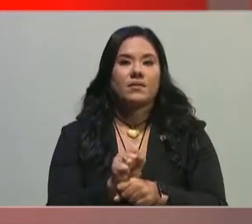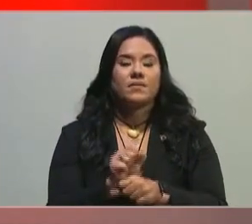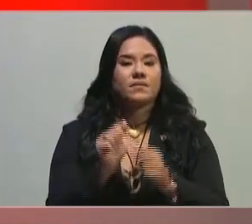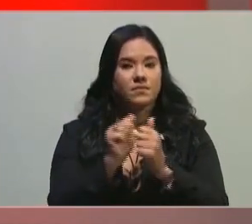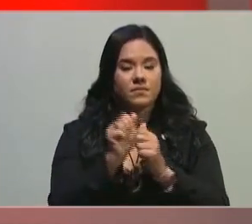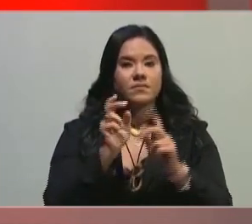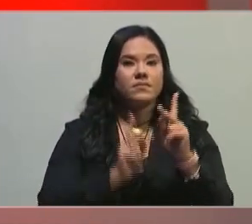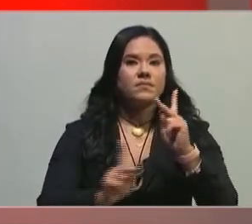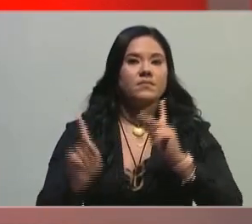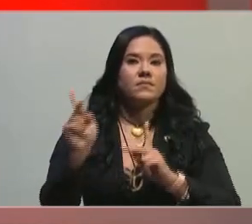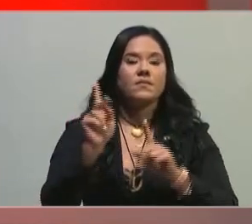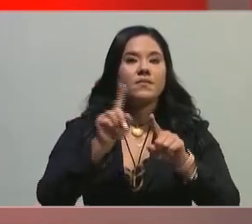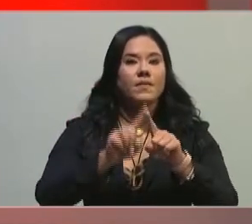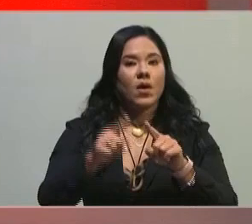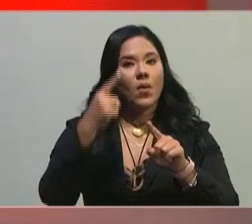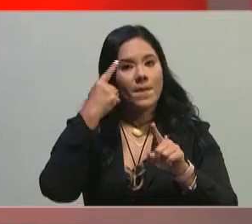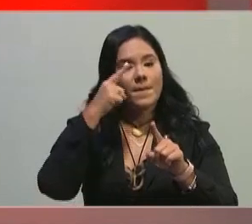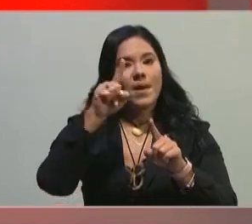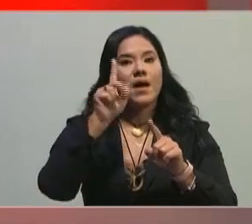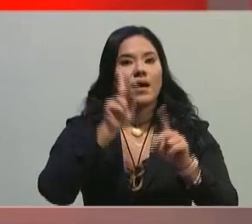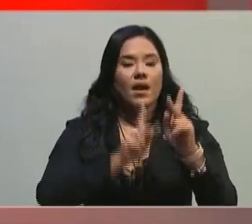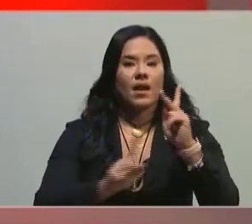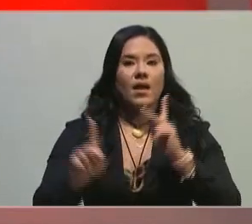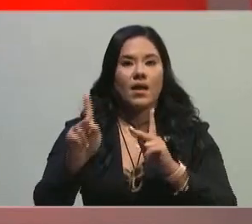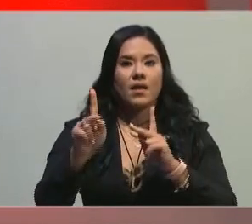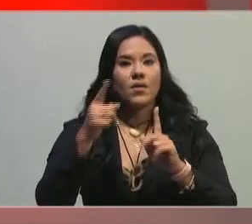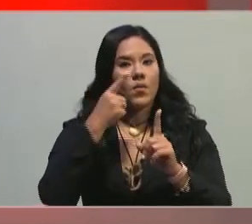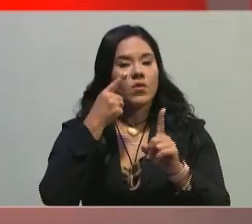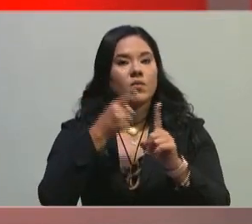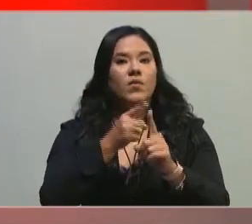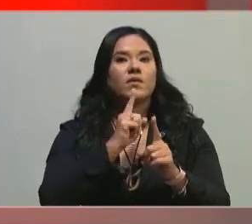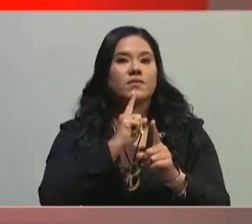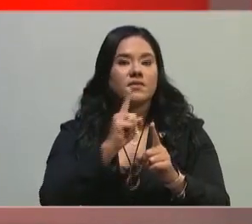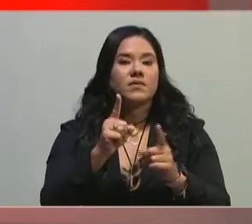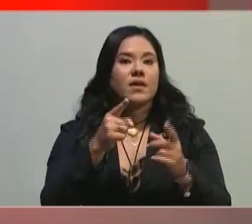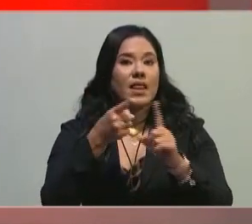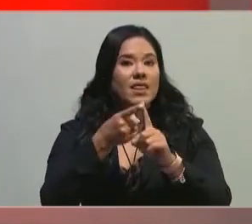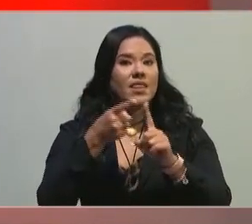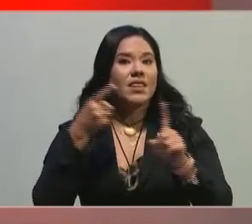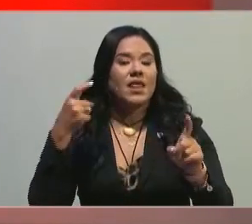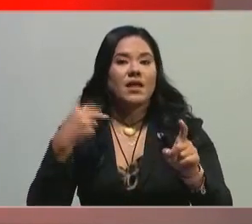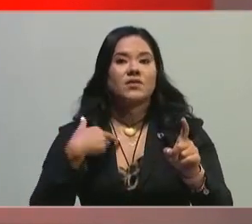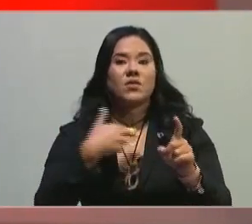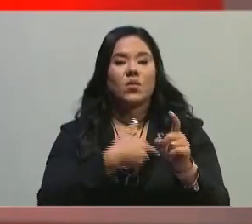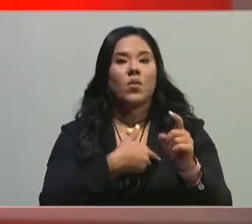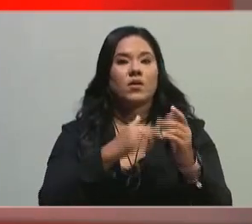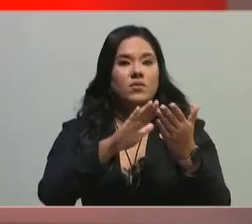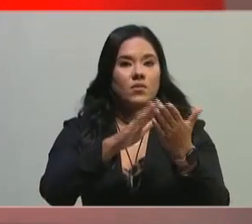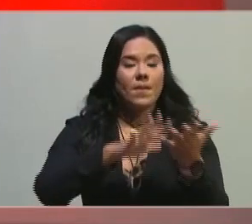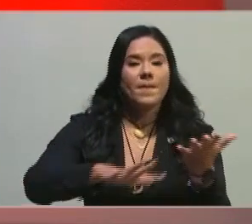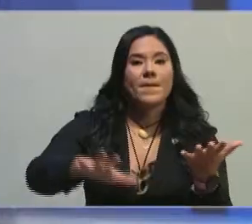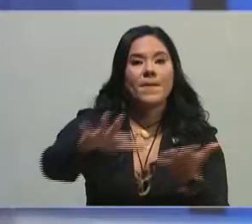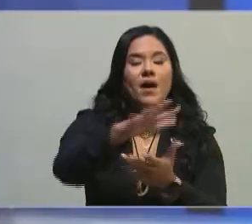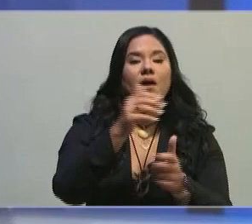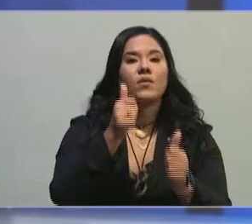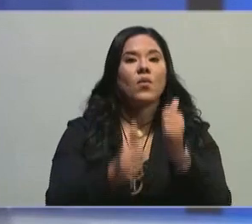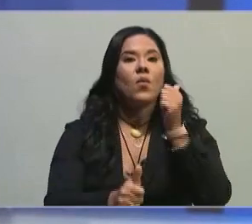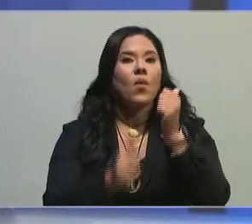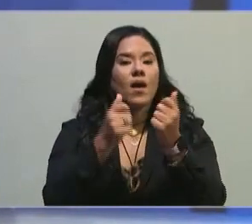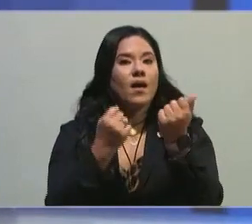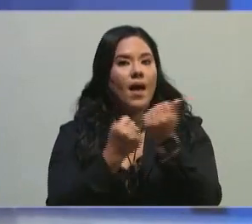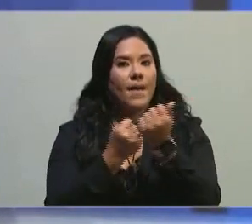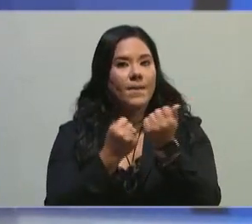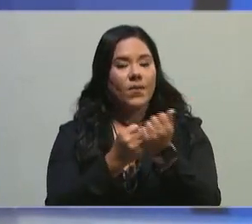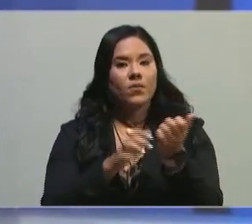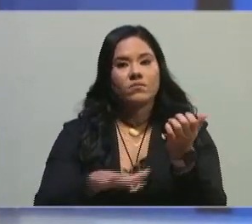gente pero para la gente por supuesto Y qué bueno que así sea desde nuestros barrios cuál tipo de apoyo ustedes llevan